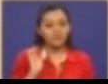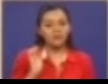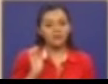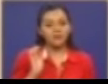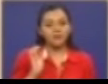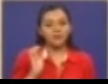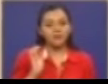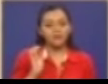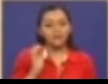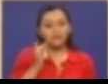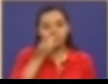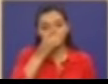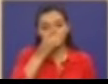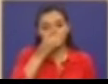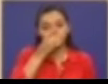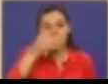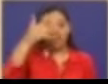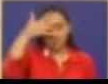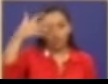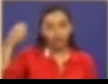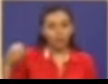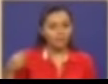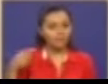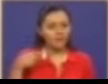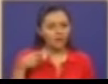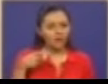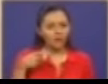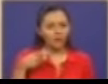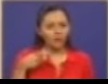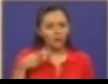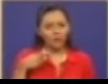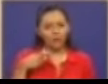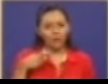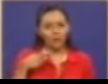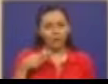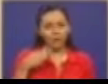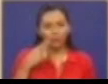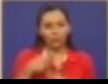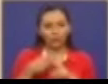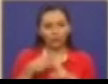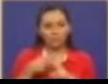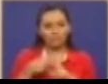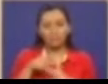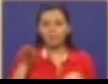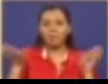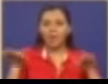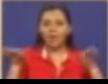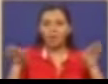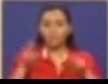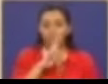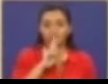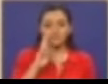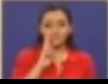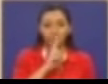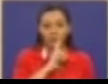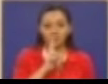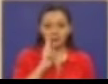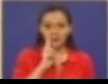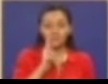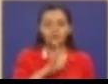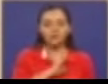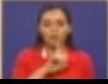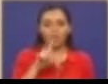Domingo Los Áchila ganó Santo Domingo con Picantería El Pájaro y su participante Fabricio Zambrano Las.